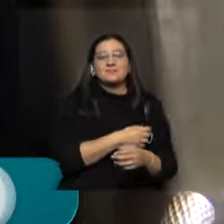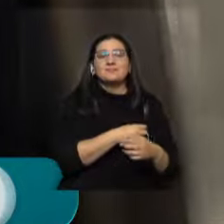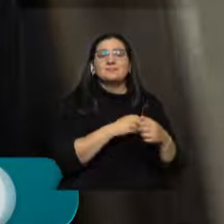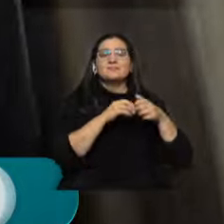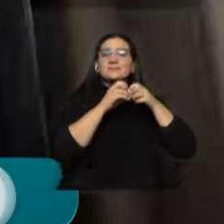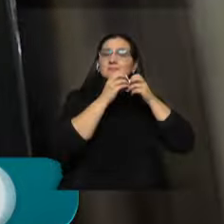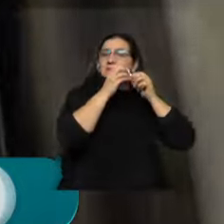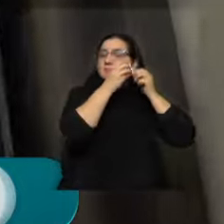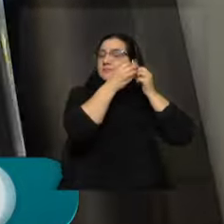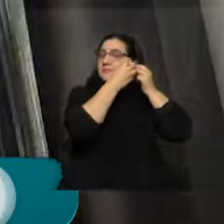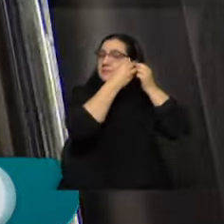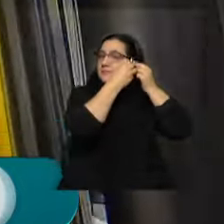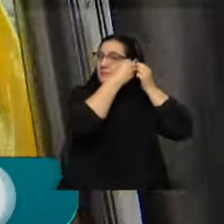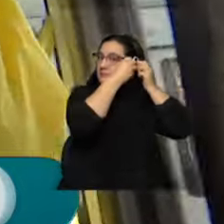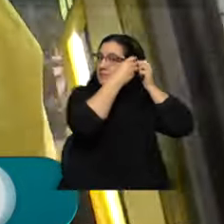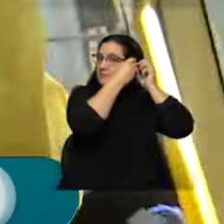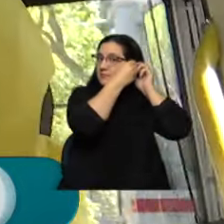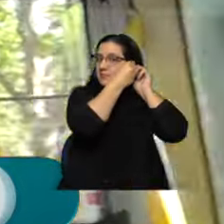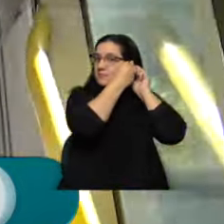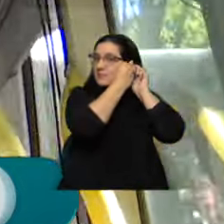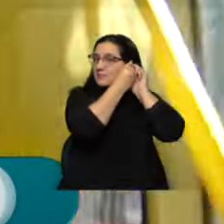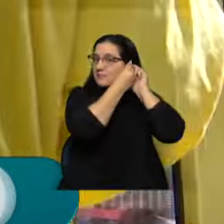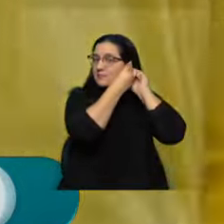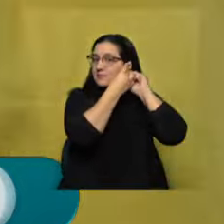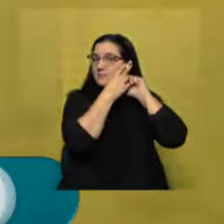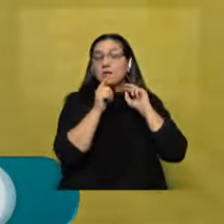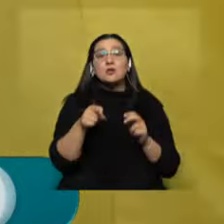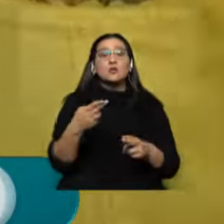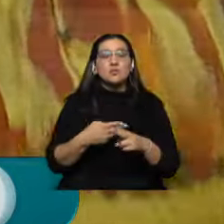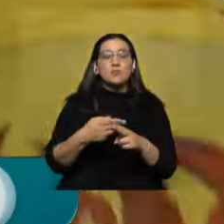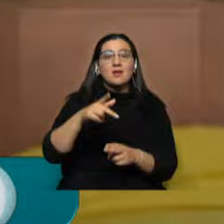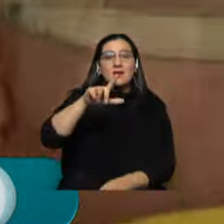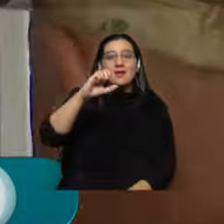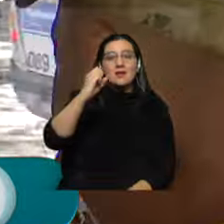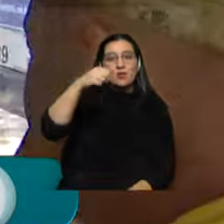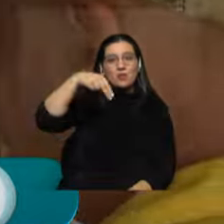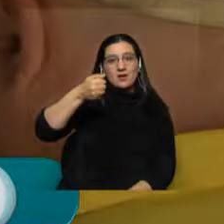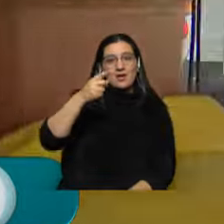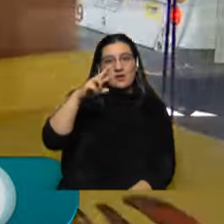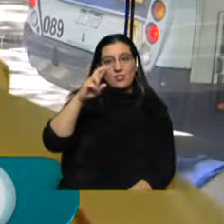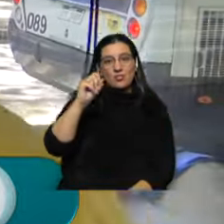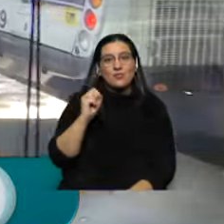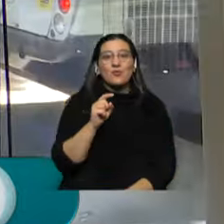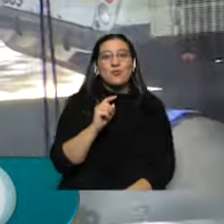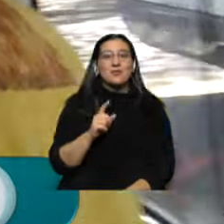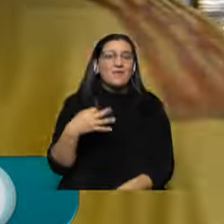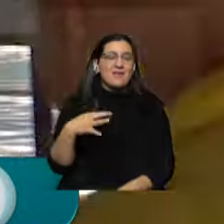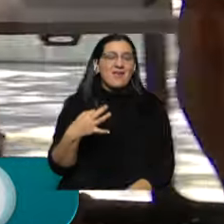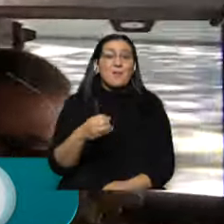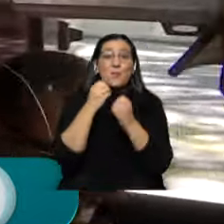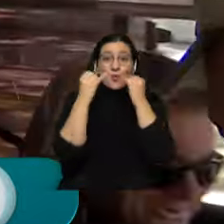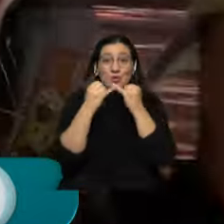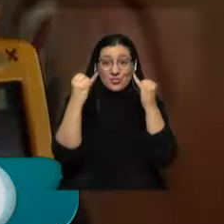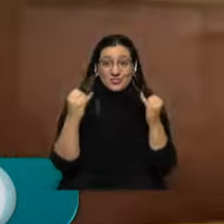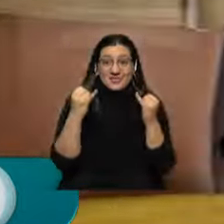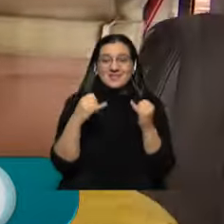gracias al querido chofer. ¿Cómo es su nombre, chofer? Leonardo. Bueno, gracias, Leonardo. Me caen bien todos los Leonardo y usted también. Le damos los muy buenos